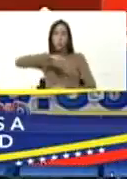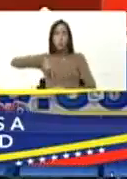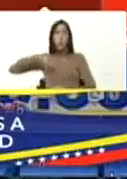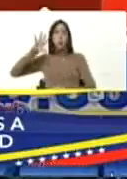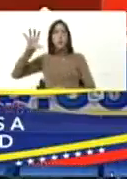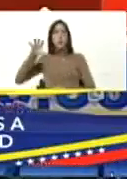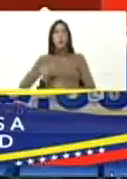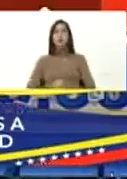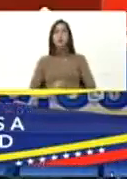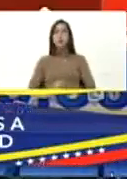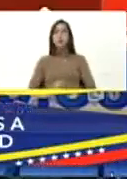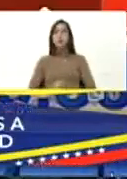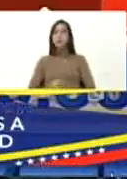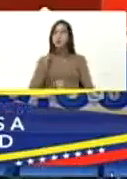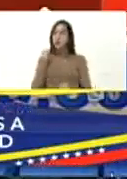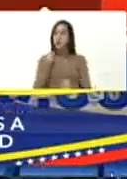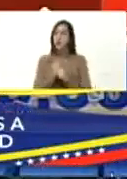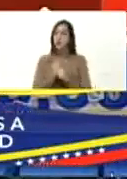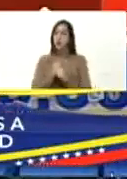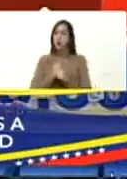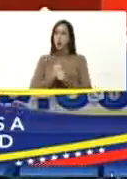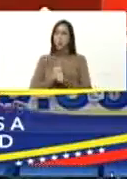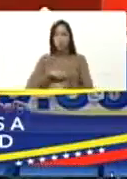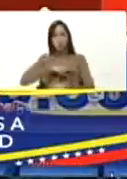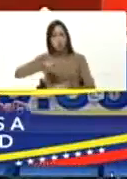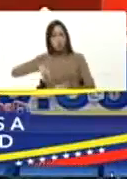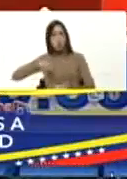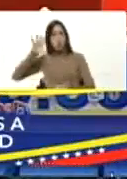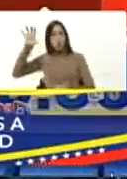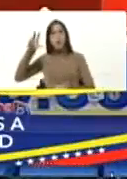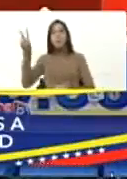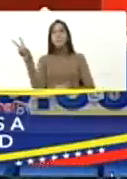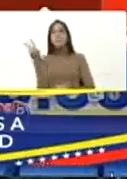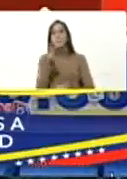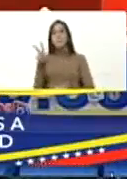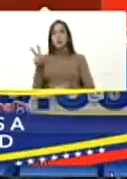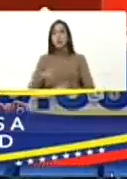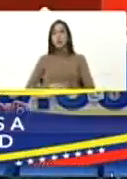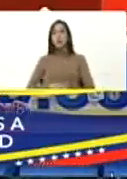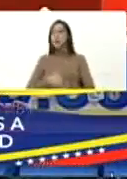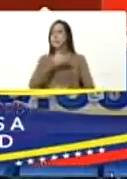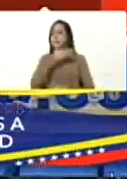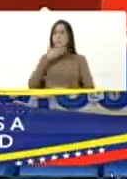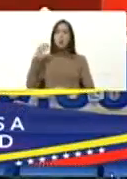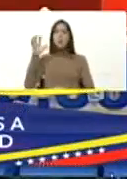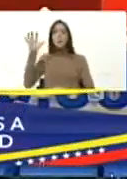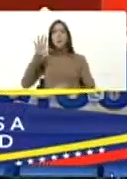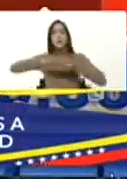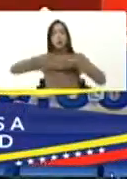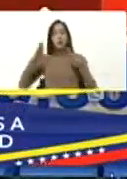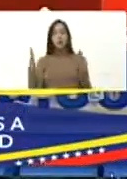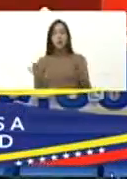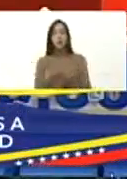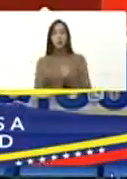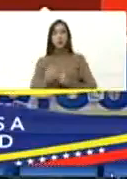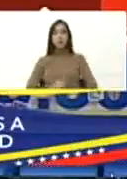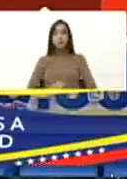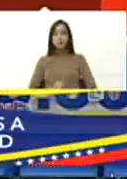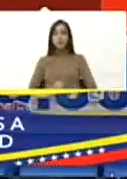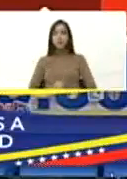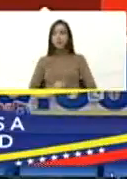país, a trabajar por nuestro país. Venezuela es el mejor país del mundo.